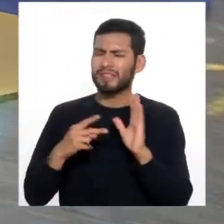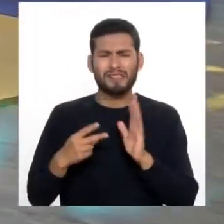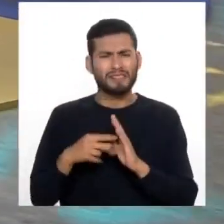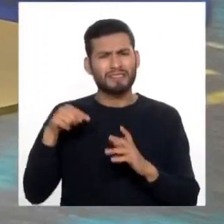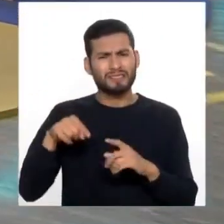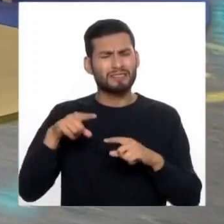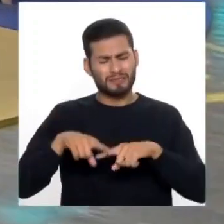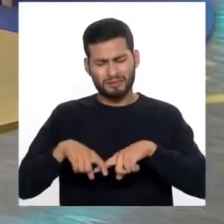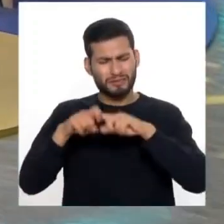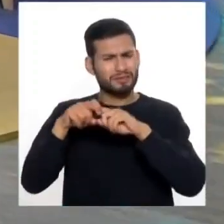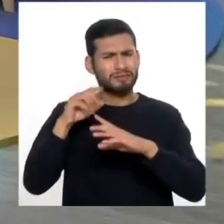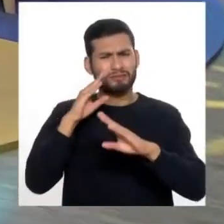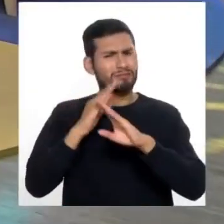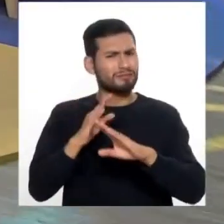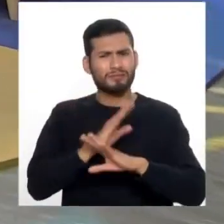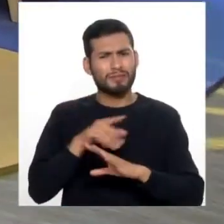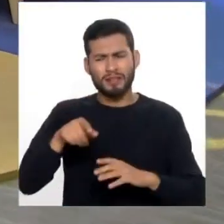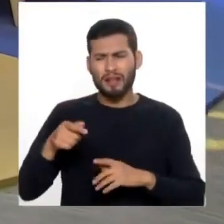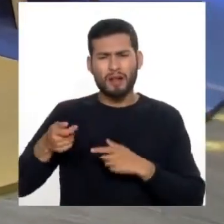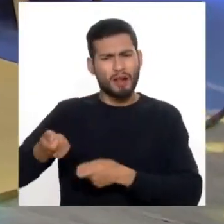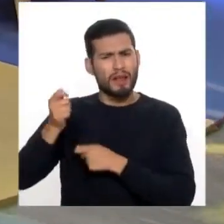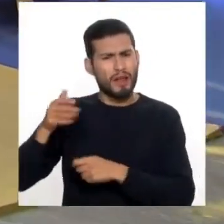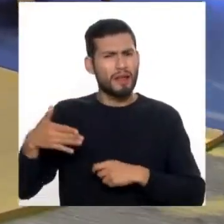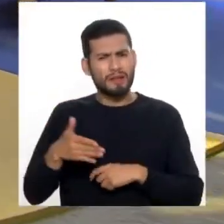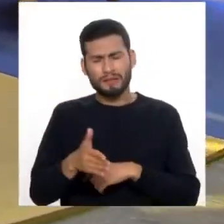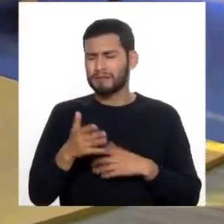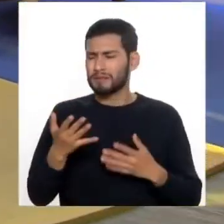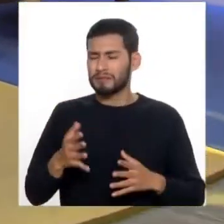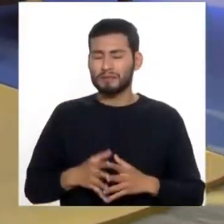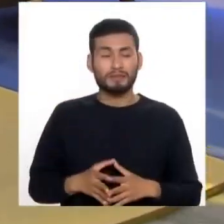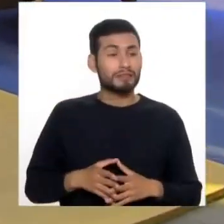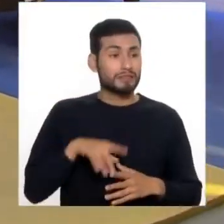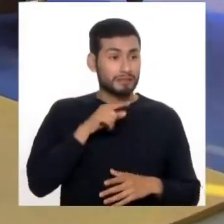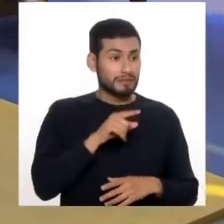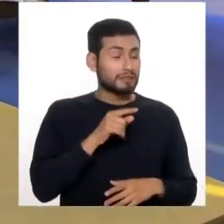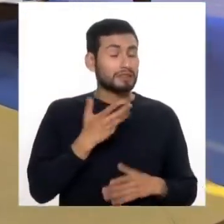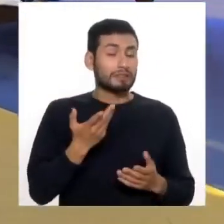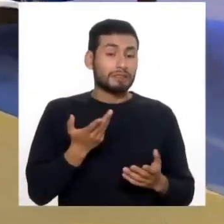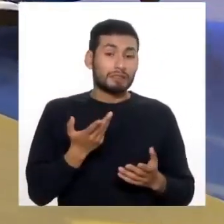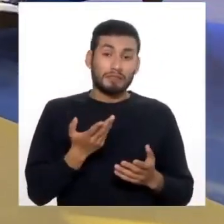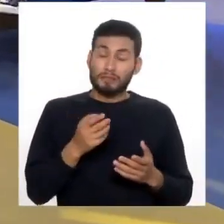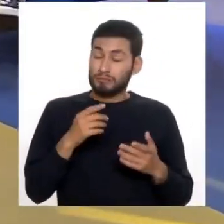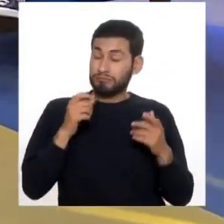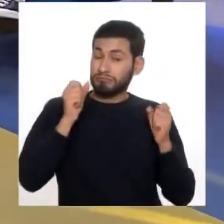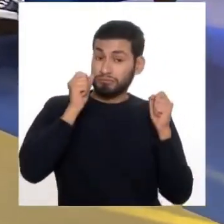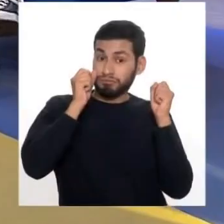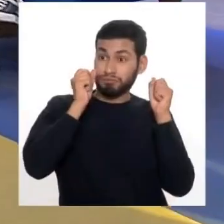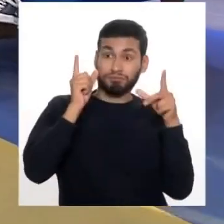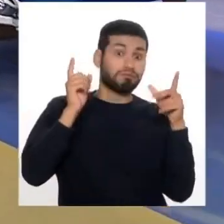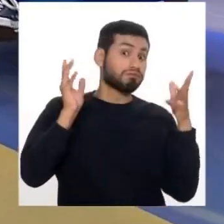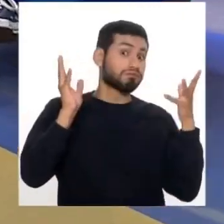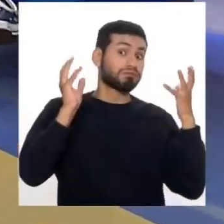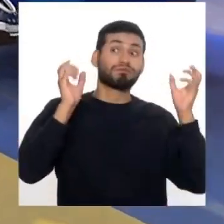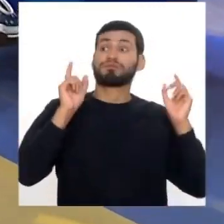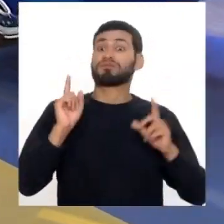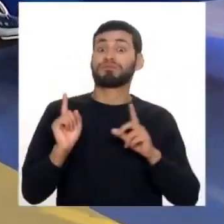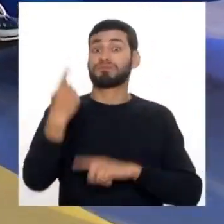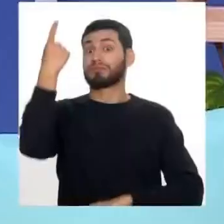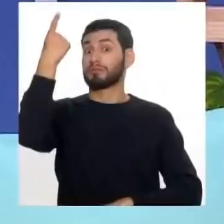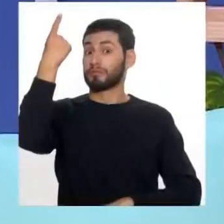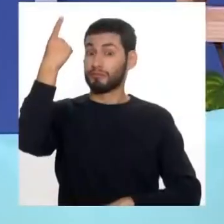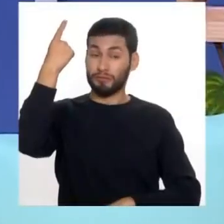esta suspensión de la temporada de anchoveta? Sí, esta es una medida extraordinaria. Es primera vez que